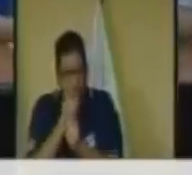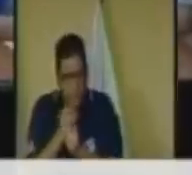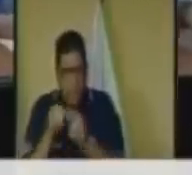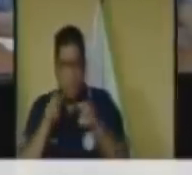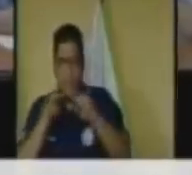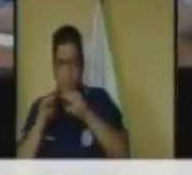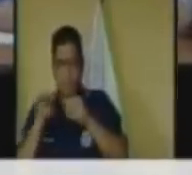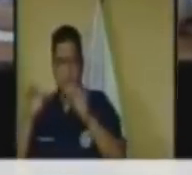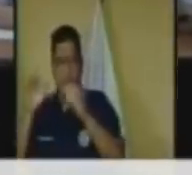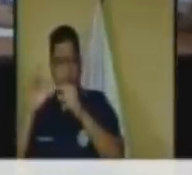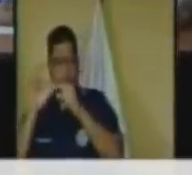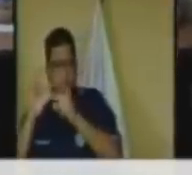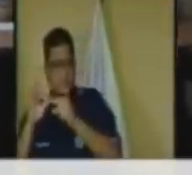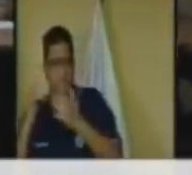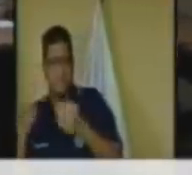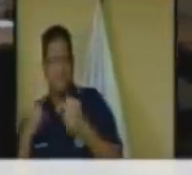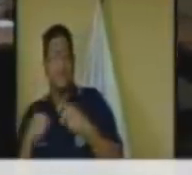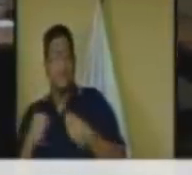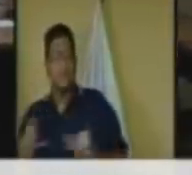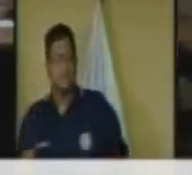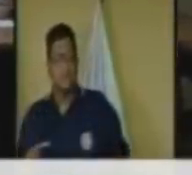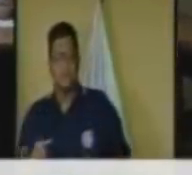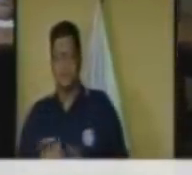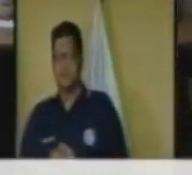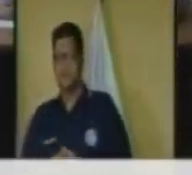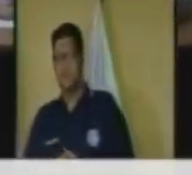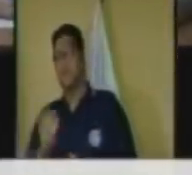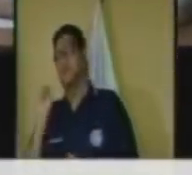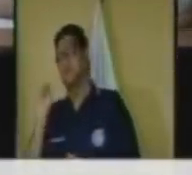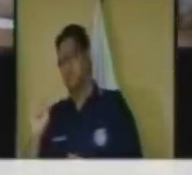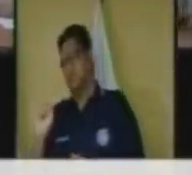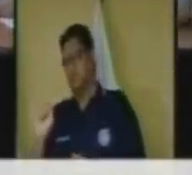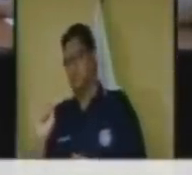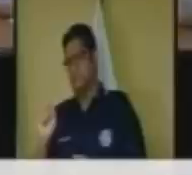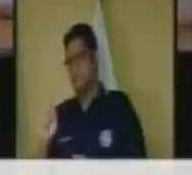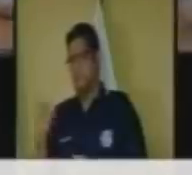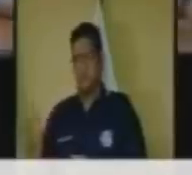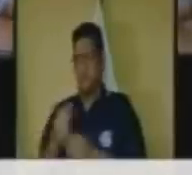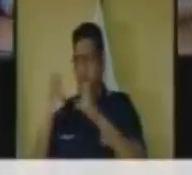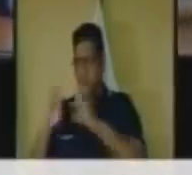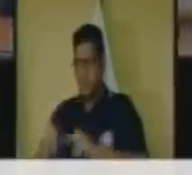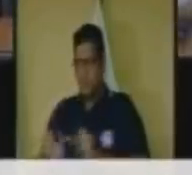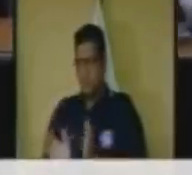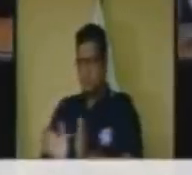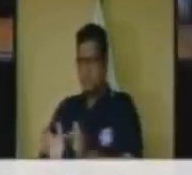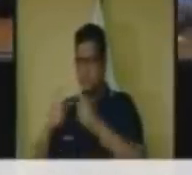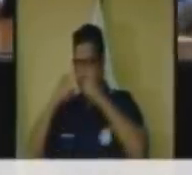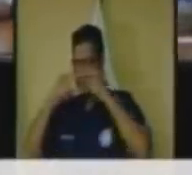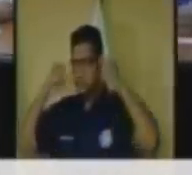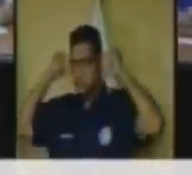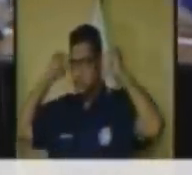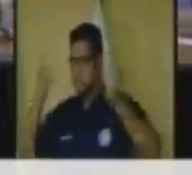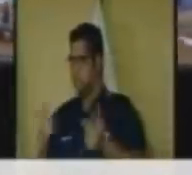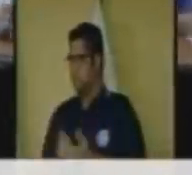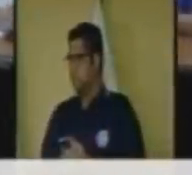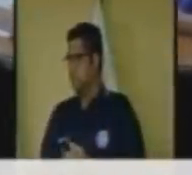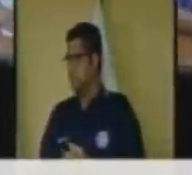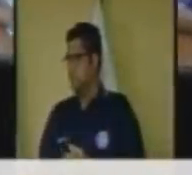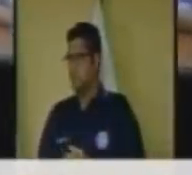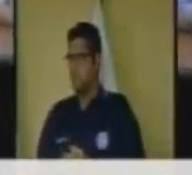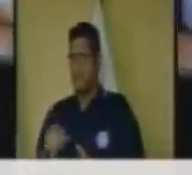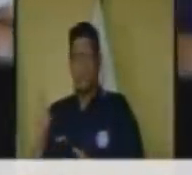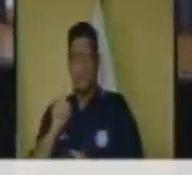de OPS, OMS, pero por favor, Manuel. Gracias, doctor. El protocolo es muy simple, no hay